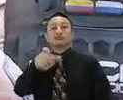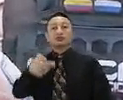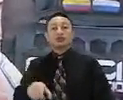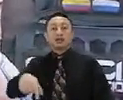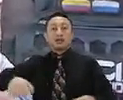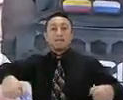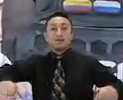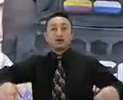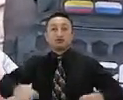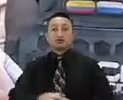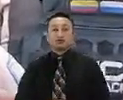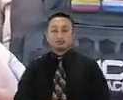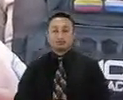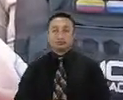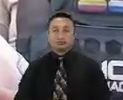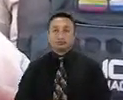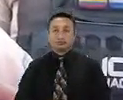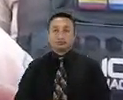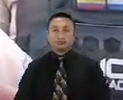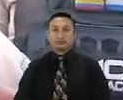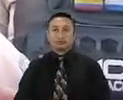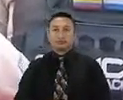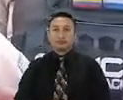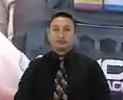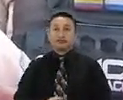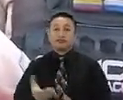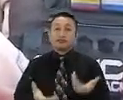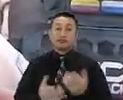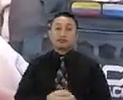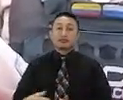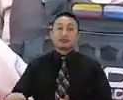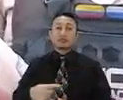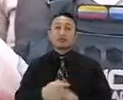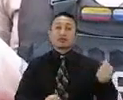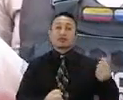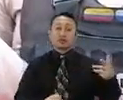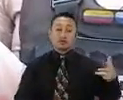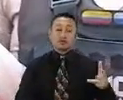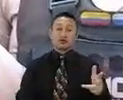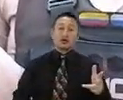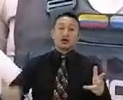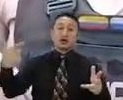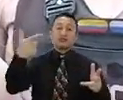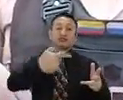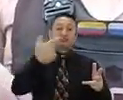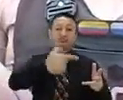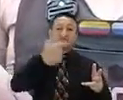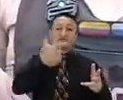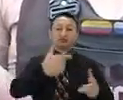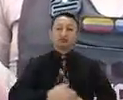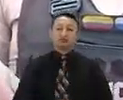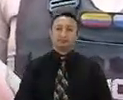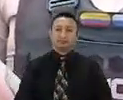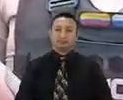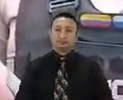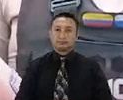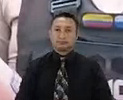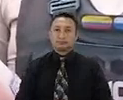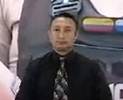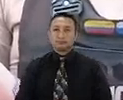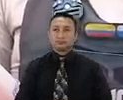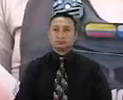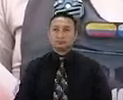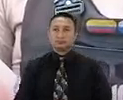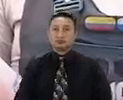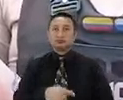en una motocicleta, quienes habrían impactado aparentemente con una arma semiautomática al vehículo y a las